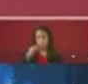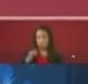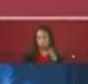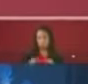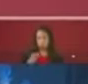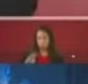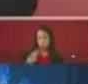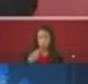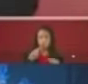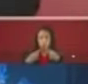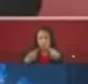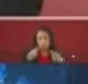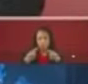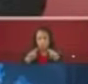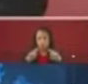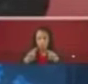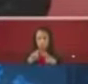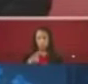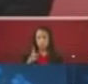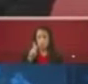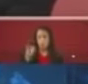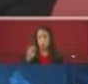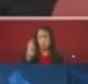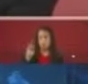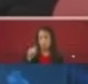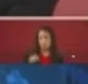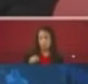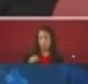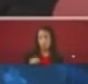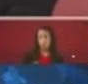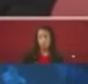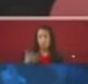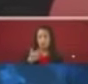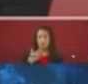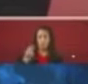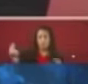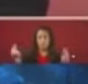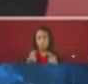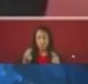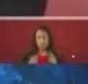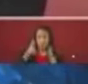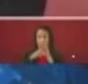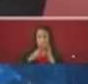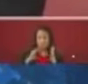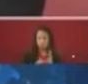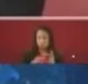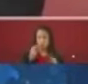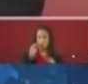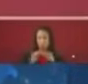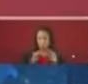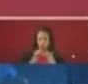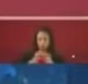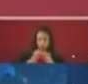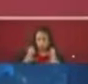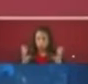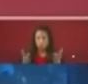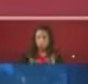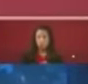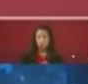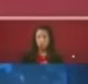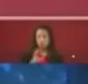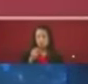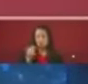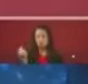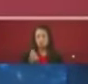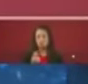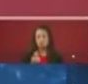de este país, podemos empezar a hacer diferencia en la vida de la gente. Yo creo que una mejor justicia en México no solo